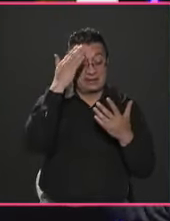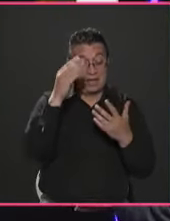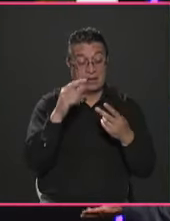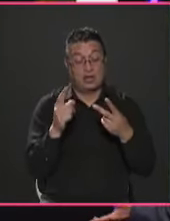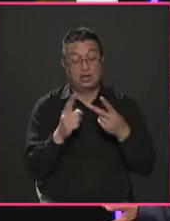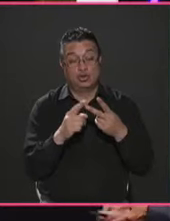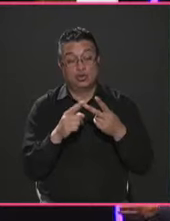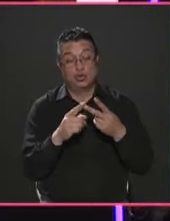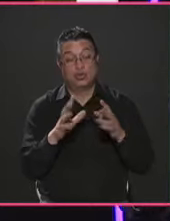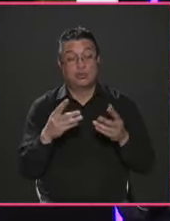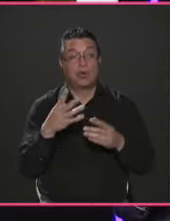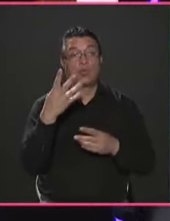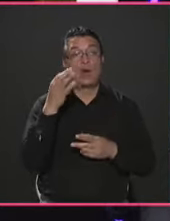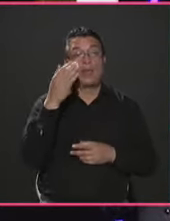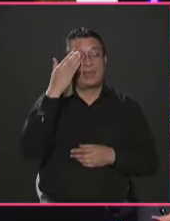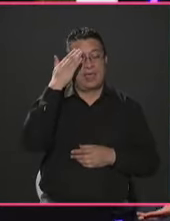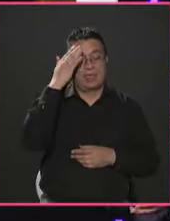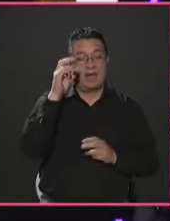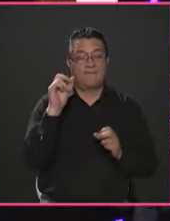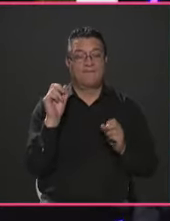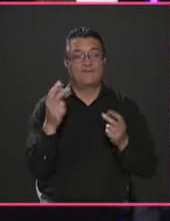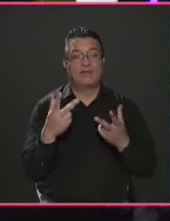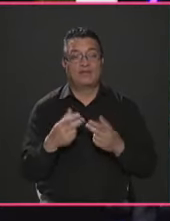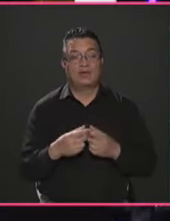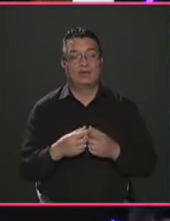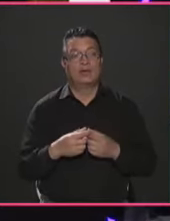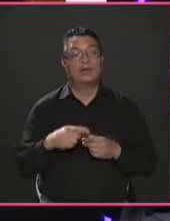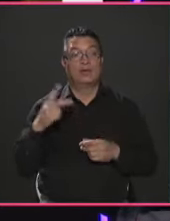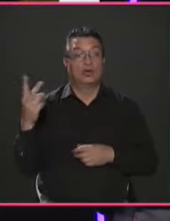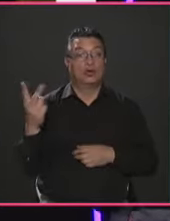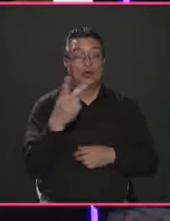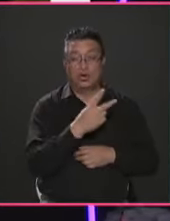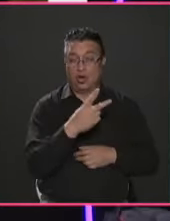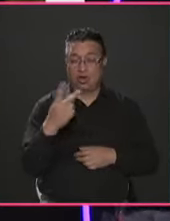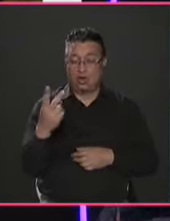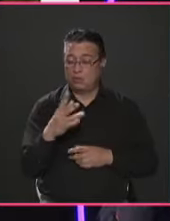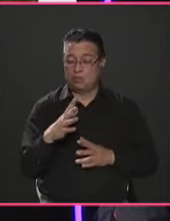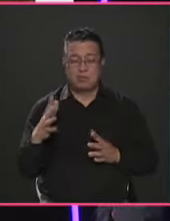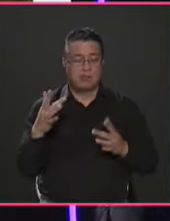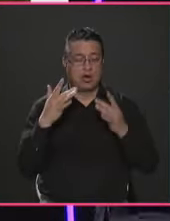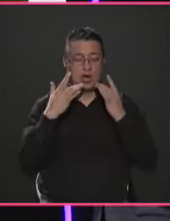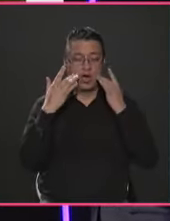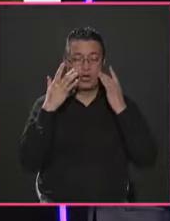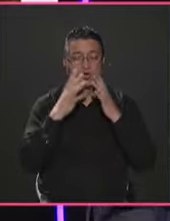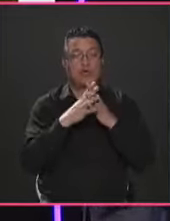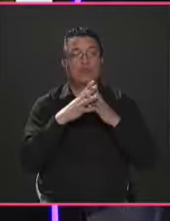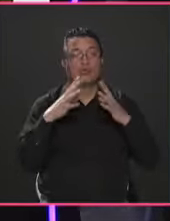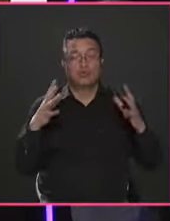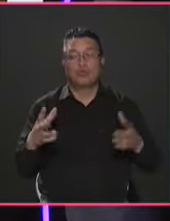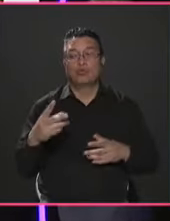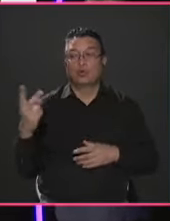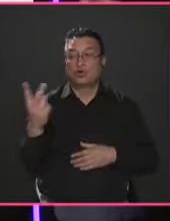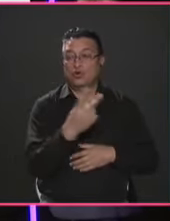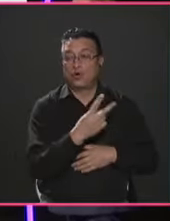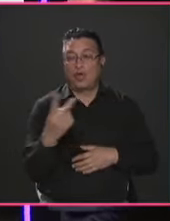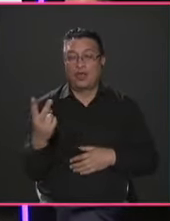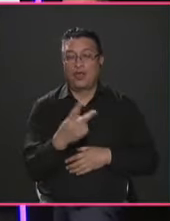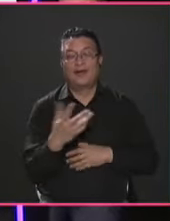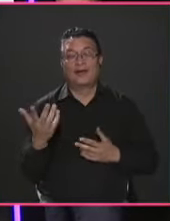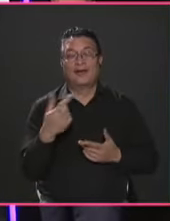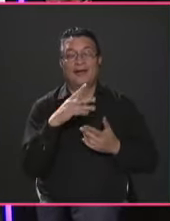segundo por alrededor de 40 días y ambos apreciaron mucho apreciar de que que la a pesar de que la